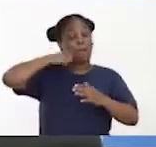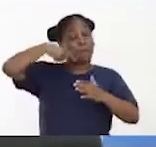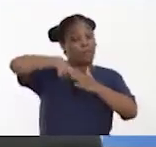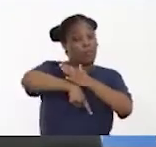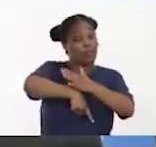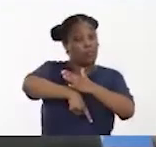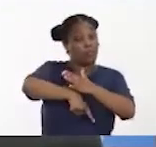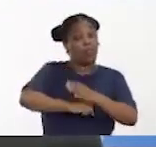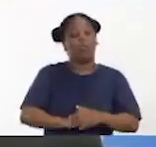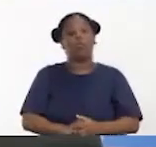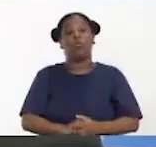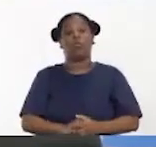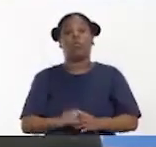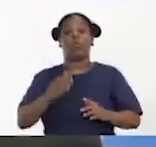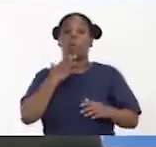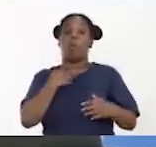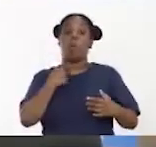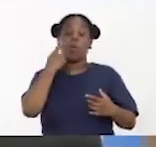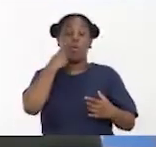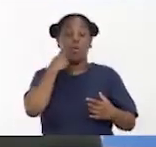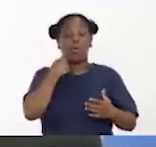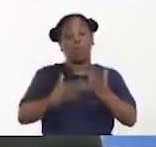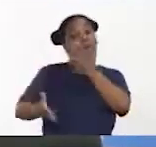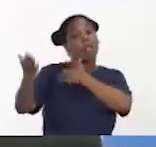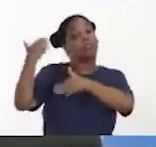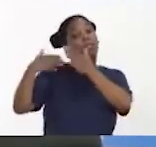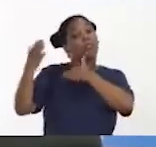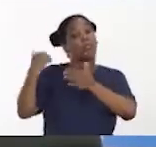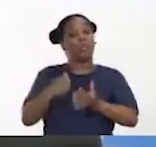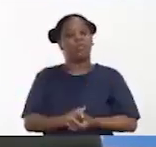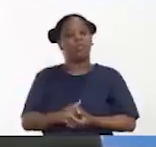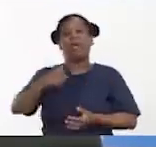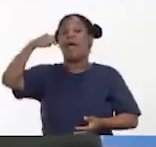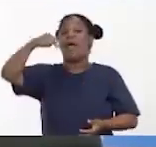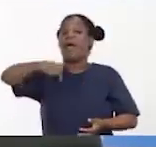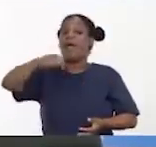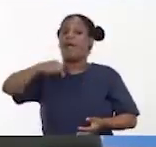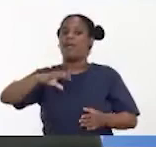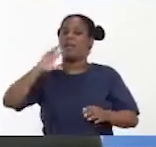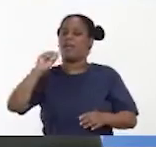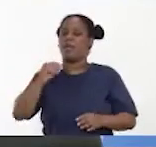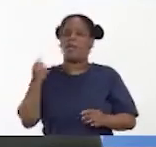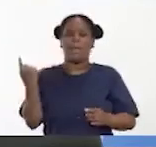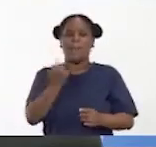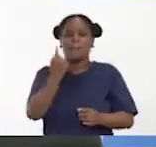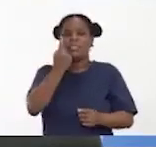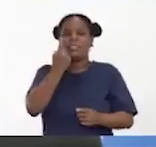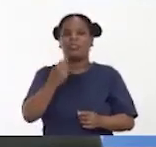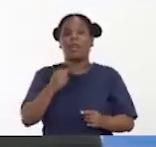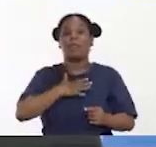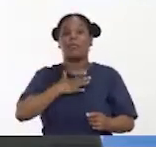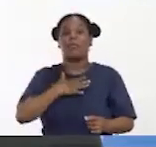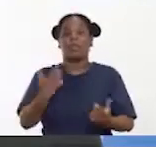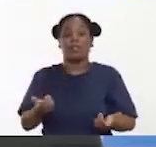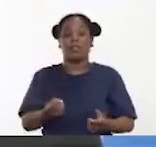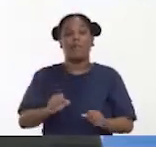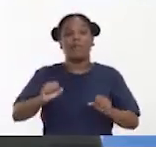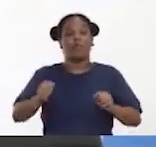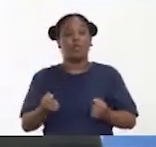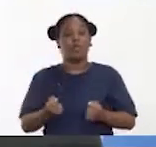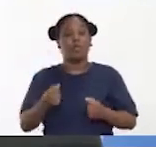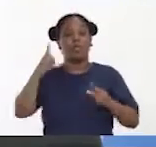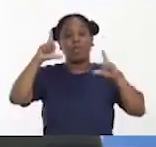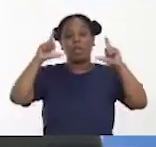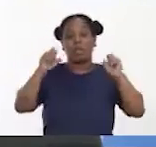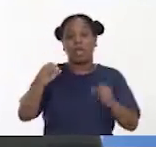la imagen, los ceros, la variedad, el problema de la monotonía, si